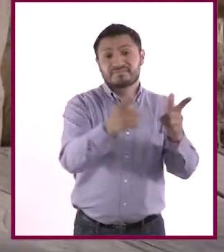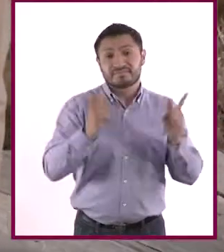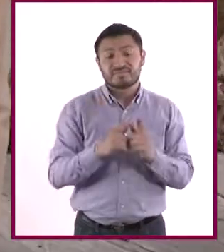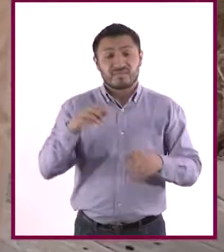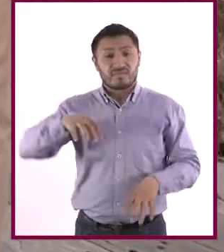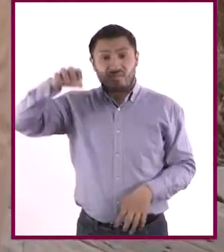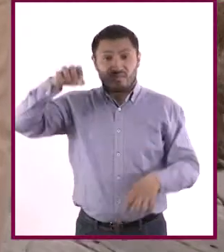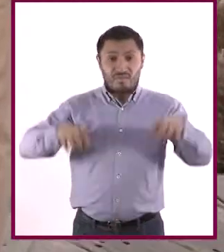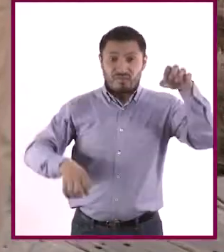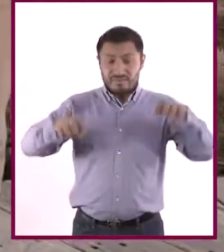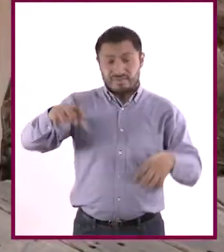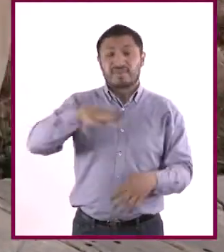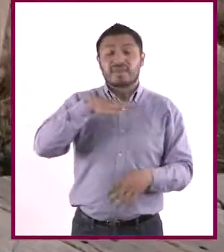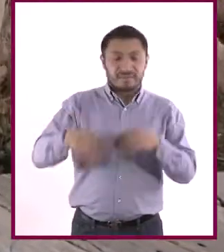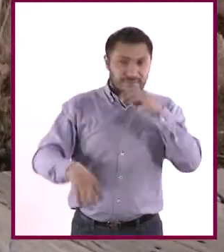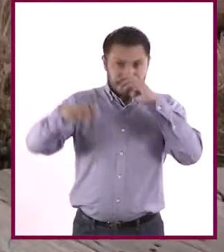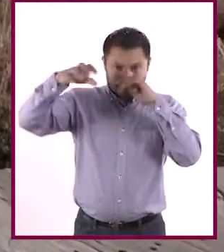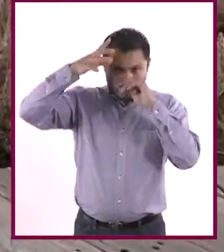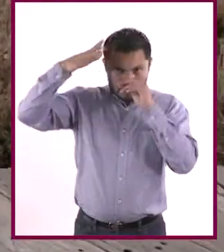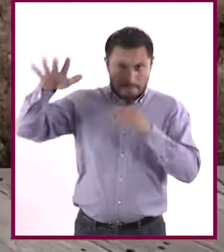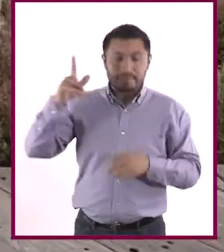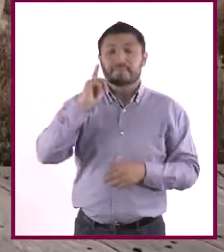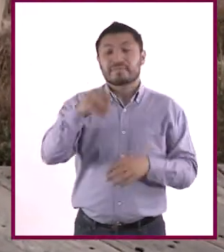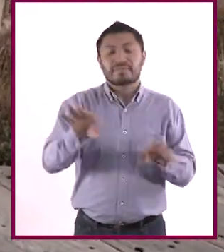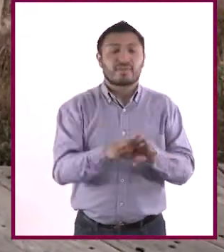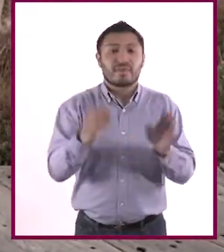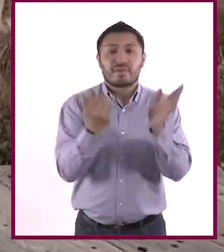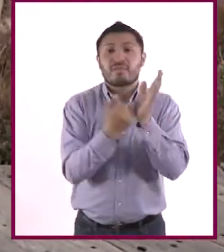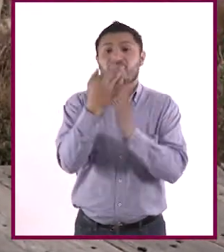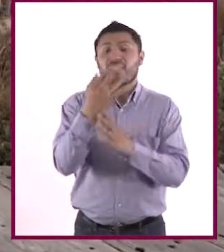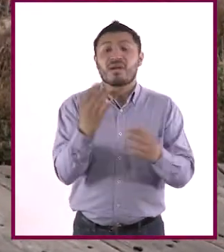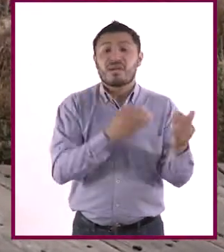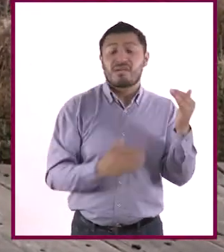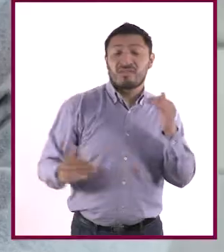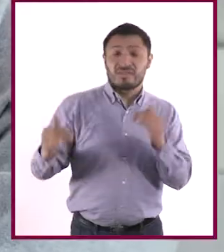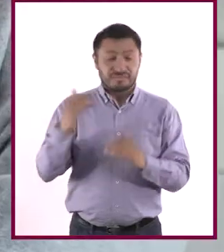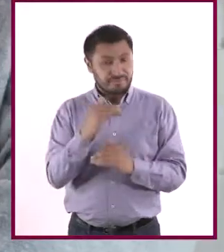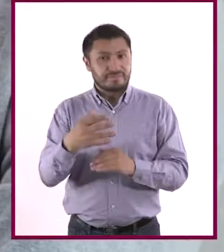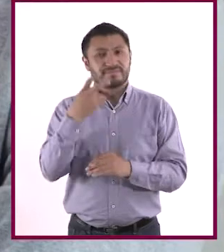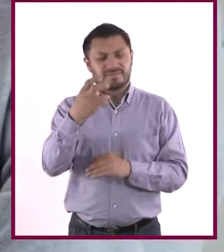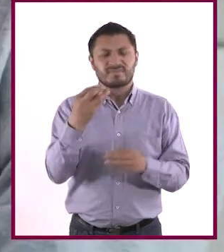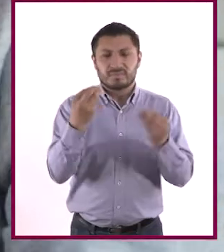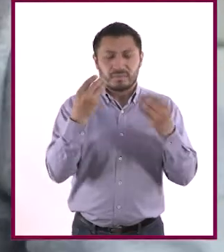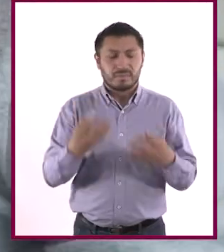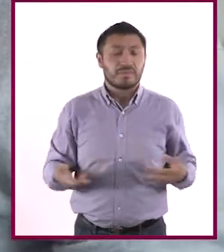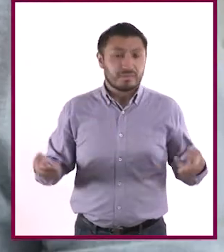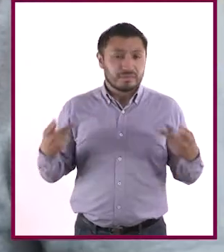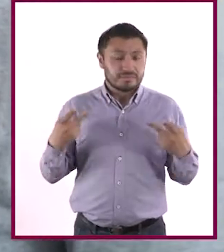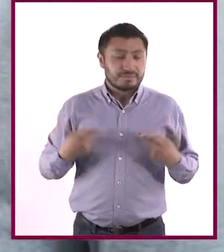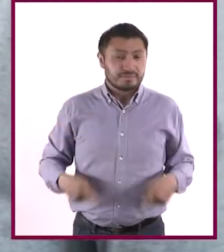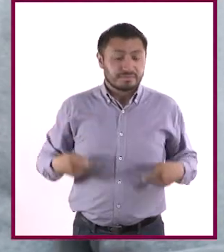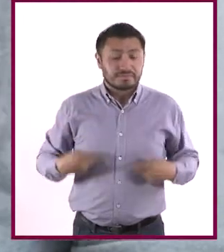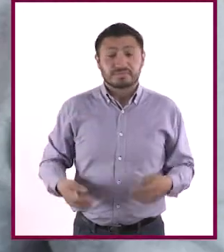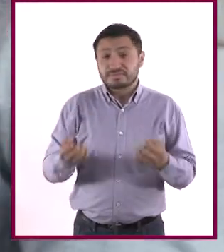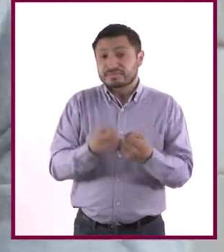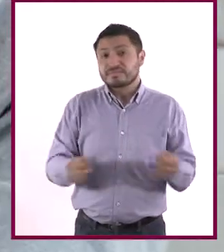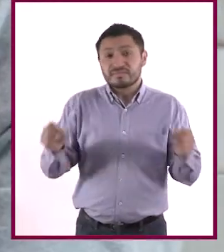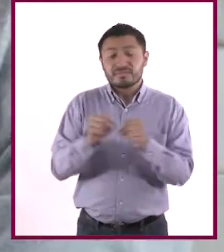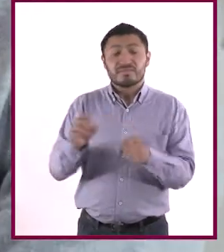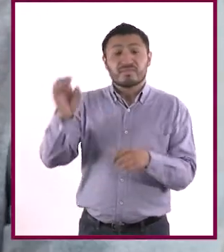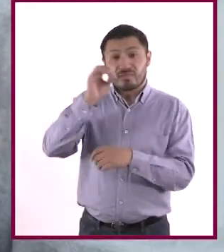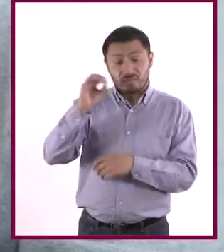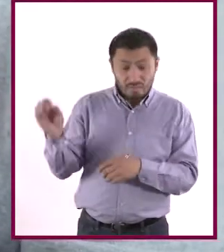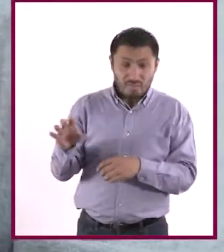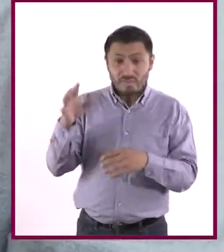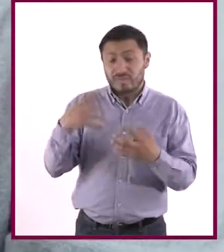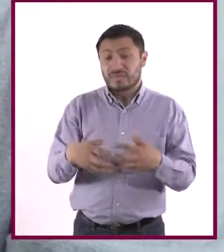edad. Tener edad adulta equivale a tener mayor jerarquía. Muchas sociedades, sobre todo las occidentales e